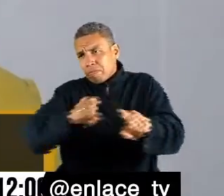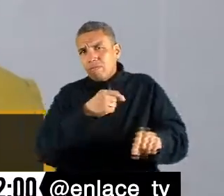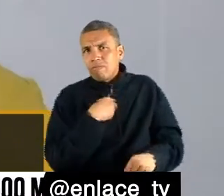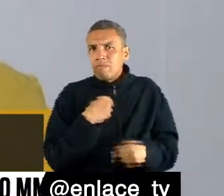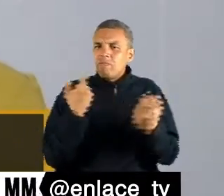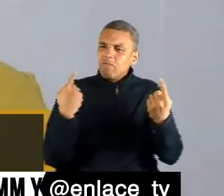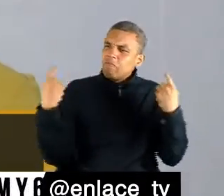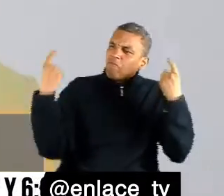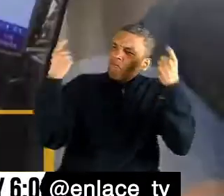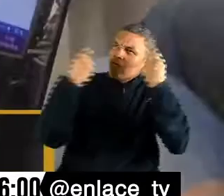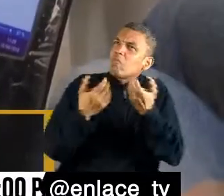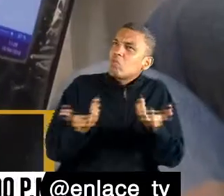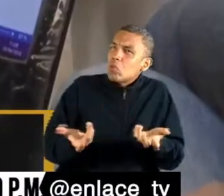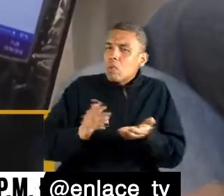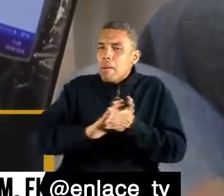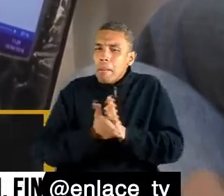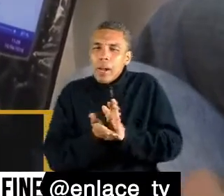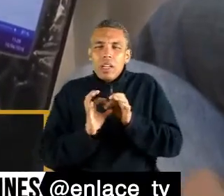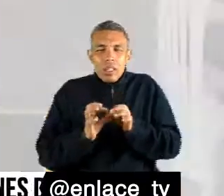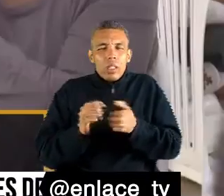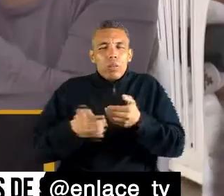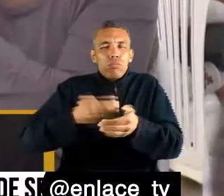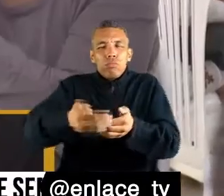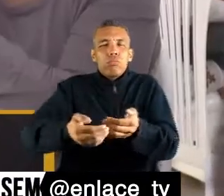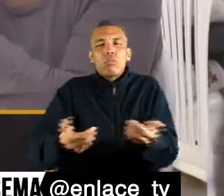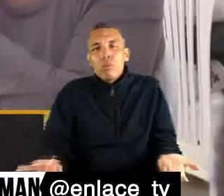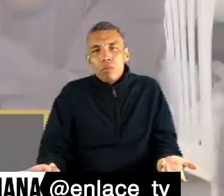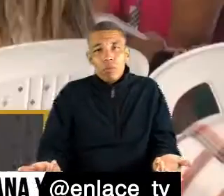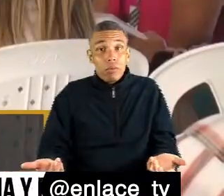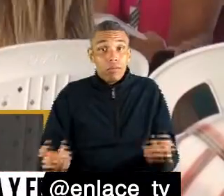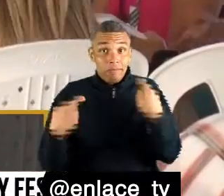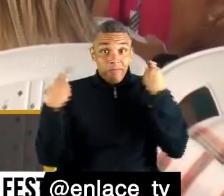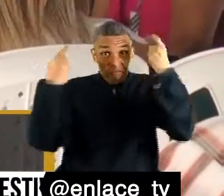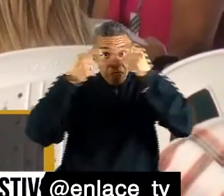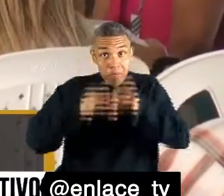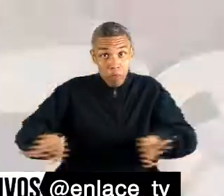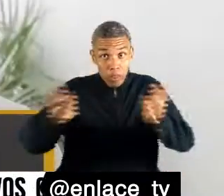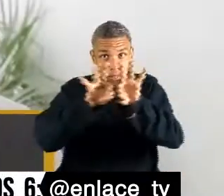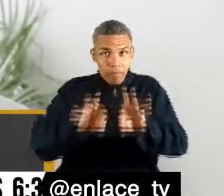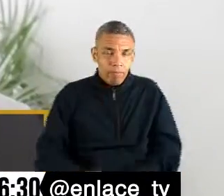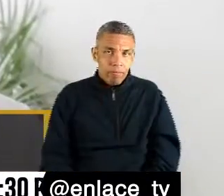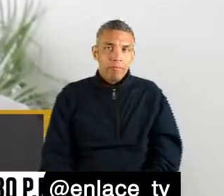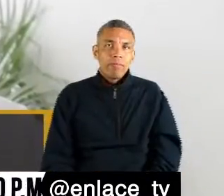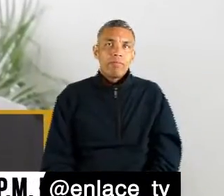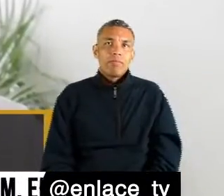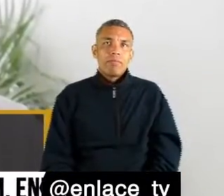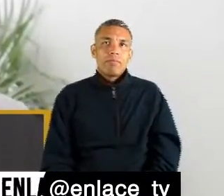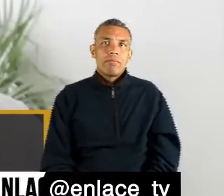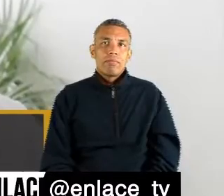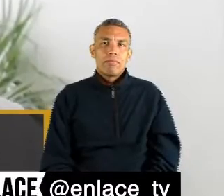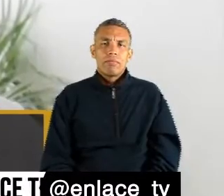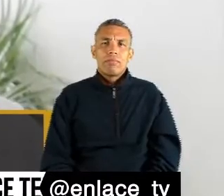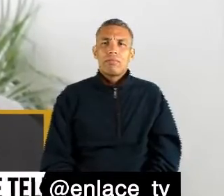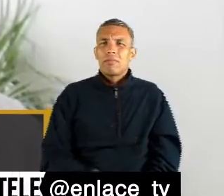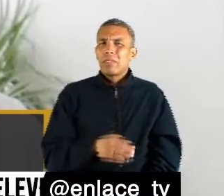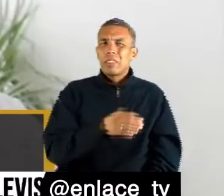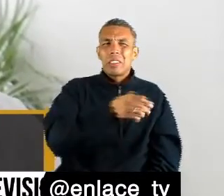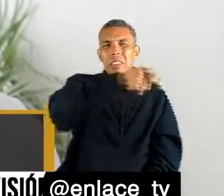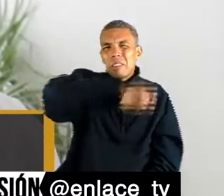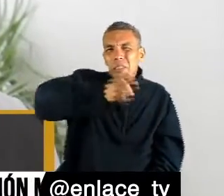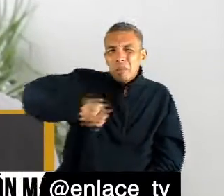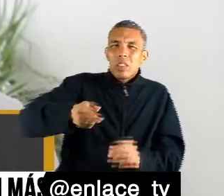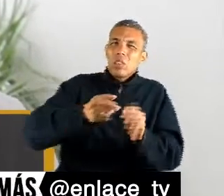va la paz, hacia dónde va la paz. y de darle voz a esas víctimas del conflicto colombiano y de